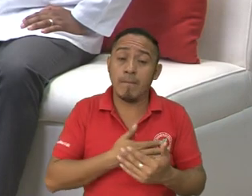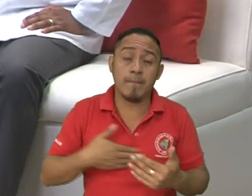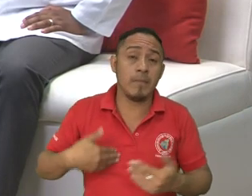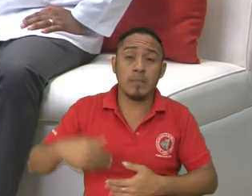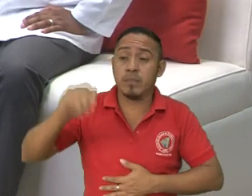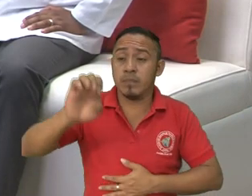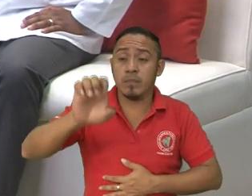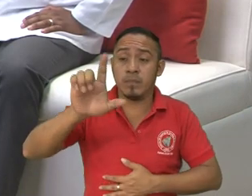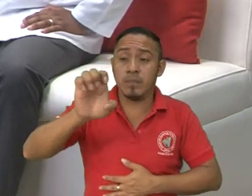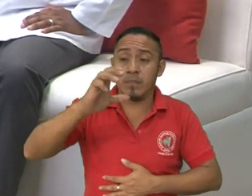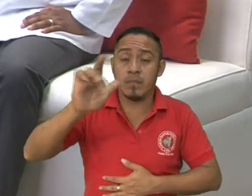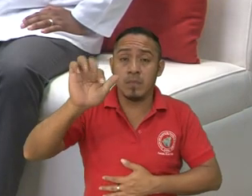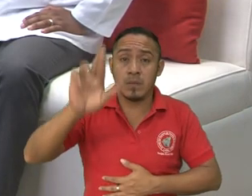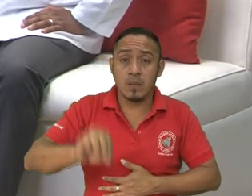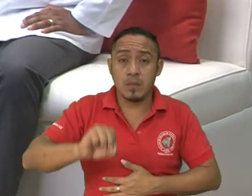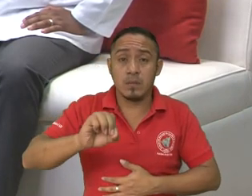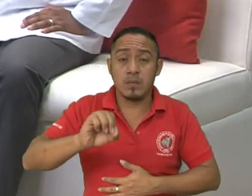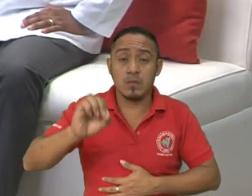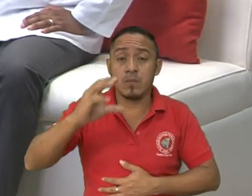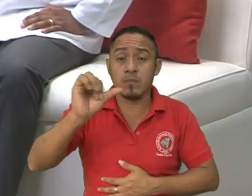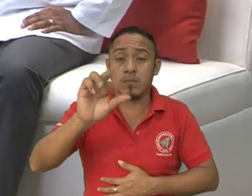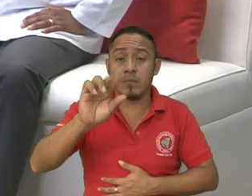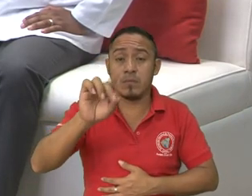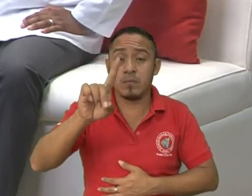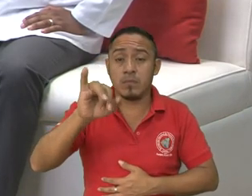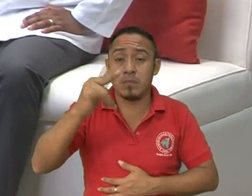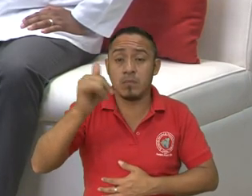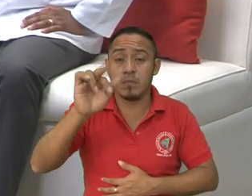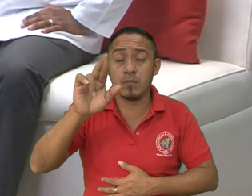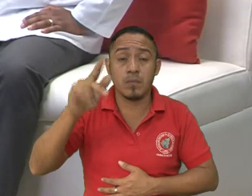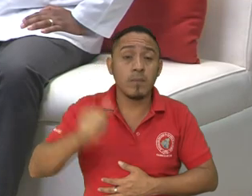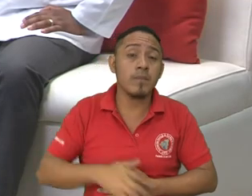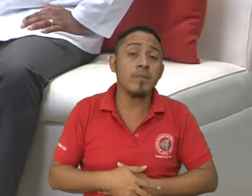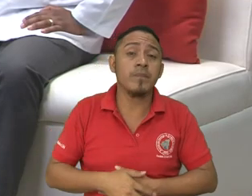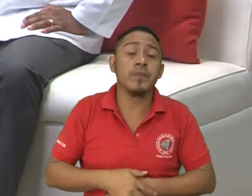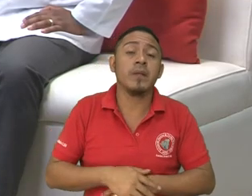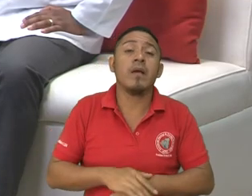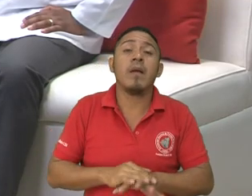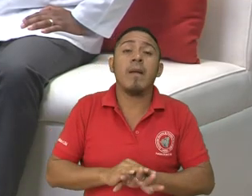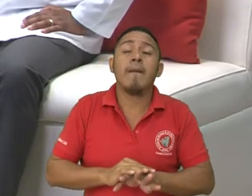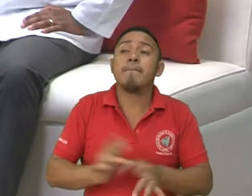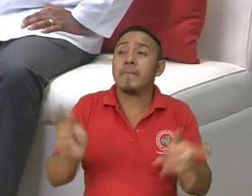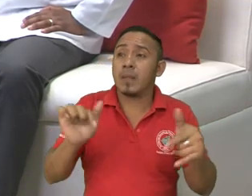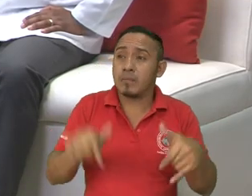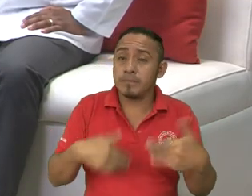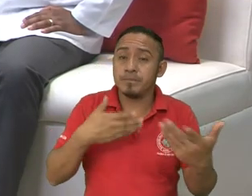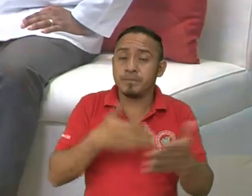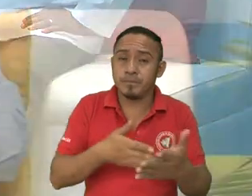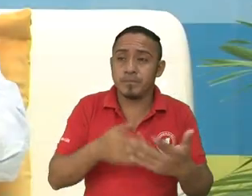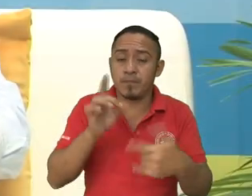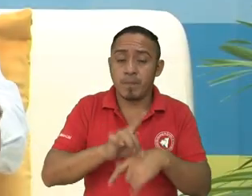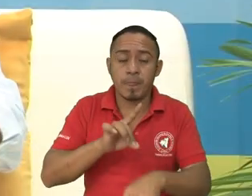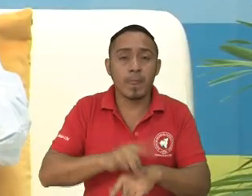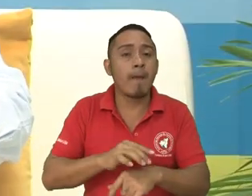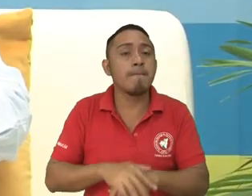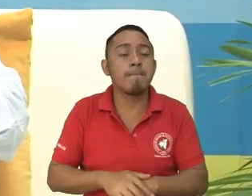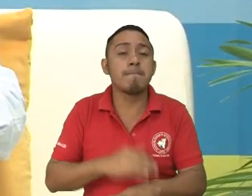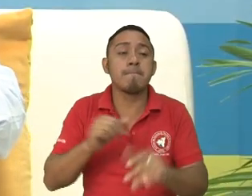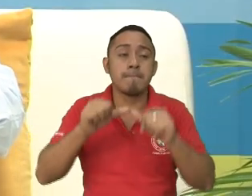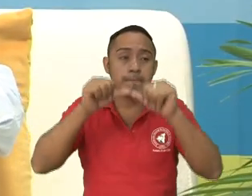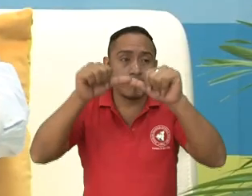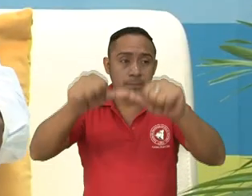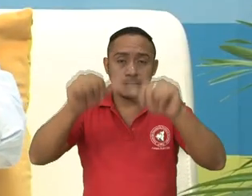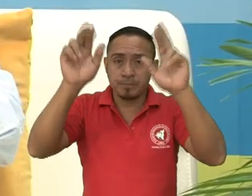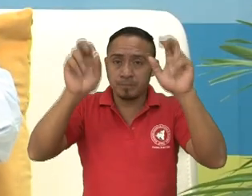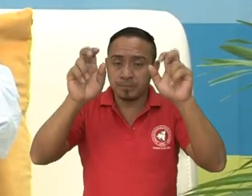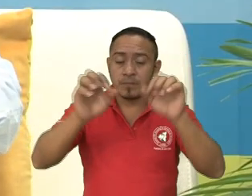Un electrocardiograma detecta toda afectación eléctrica a nivel cardíaco. Vamos a hacer una pausa, doctor. Cuando regresemos vamos a seguir hablando